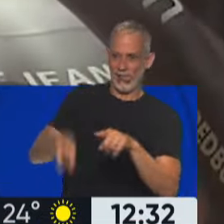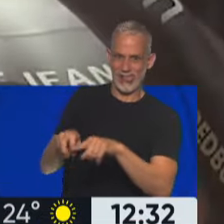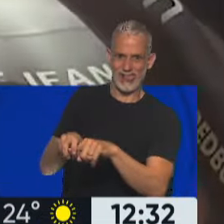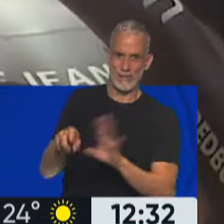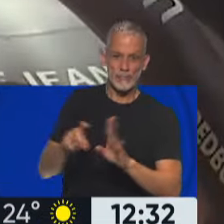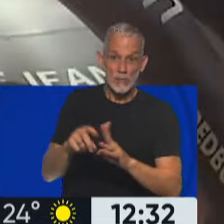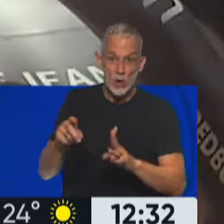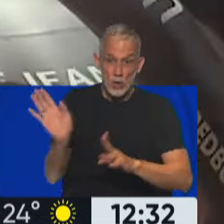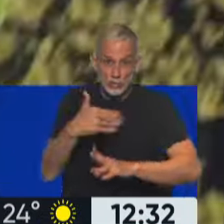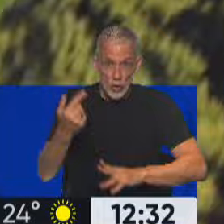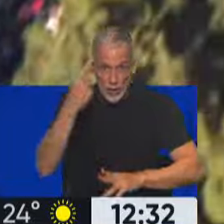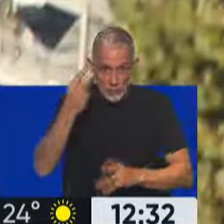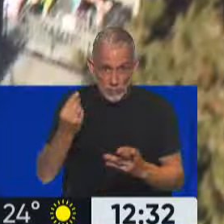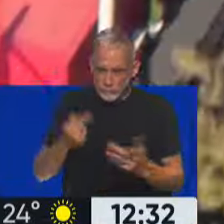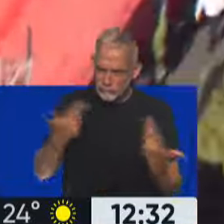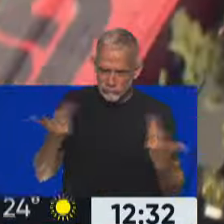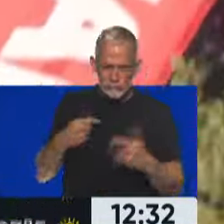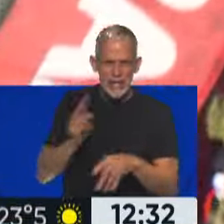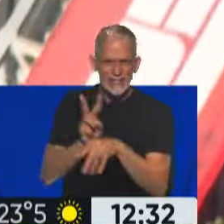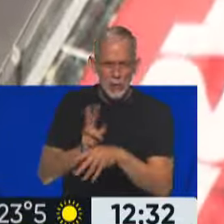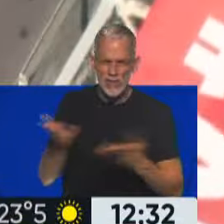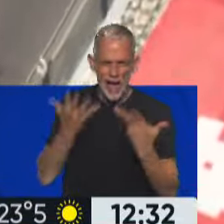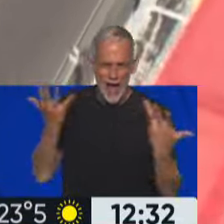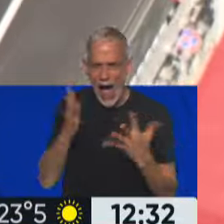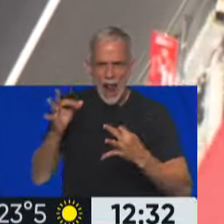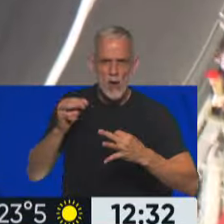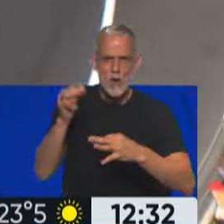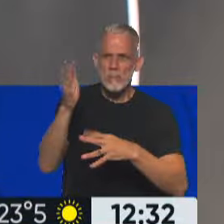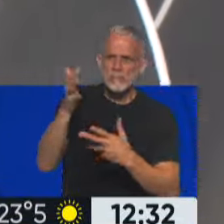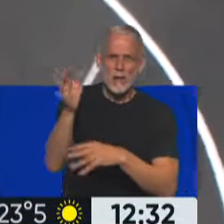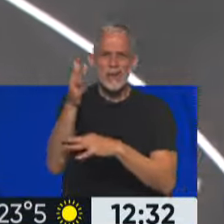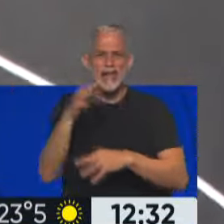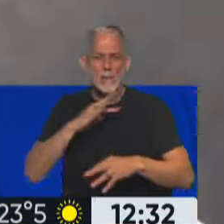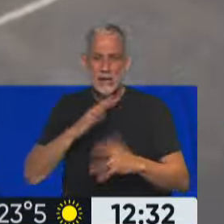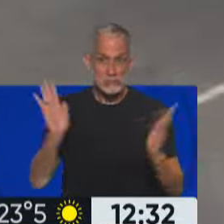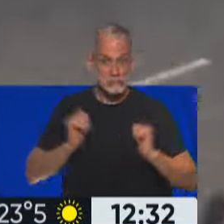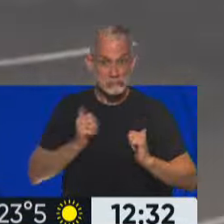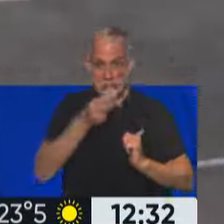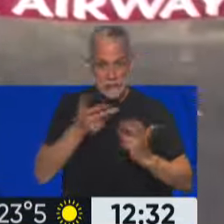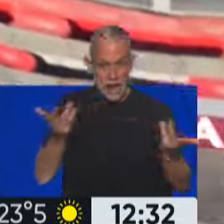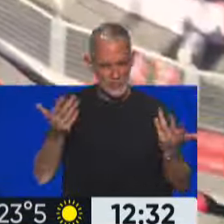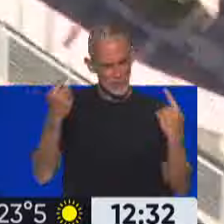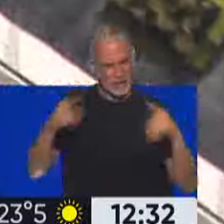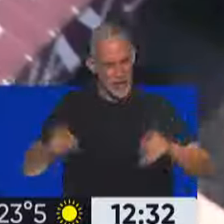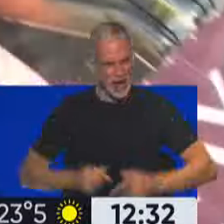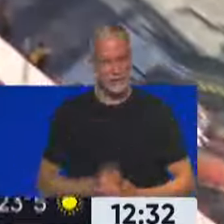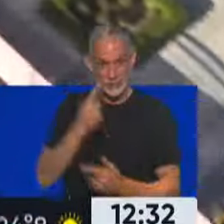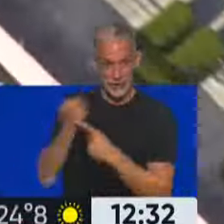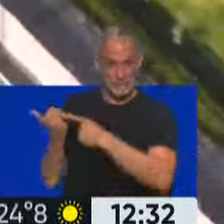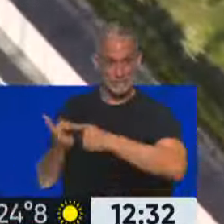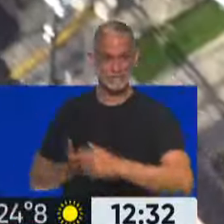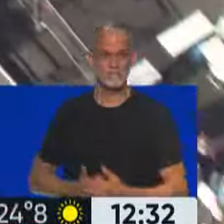en un callejero esperaban que entrara el auto de seguridad que haya una bandera amarilla bueno no pasó en toda la carrera algo rar el palo ahí